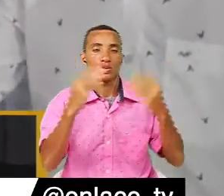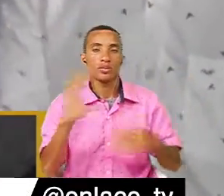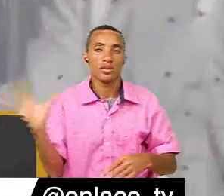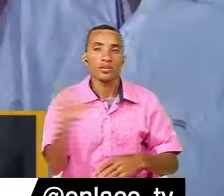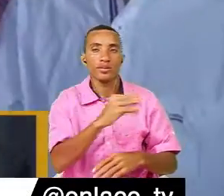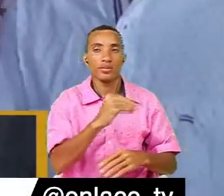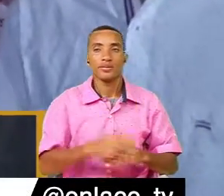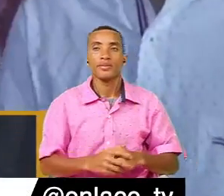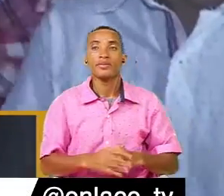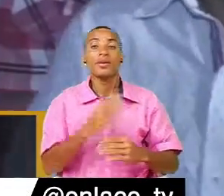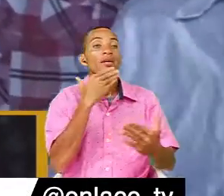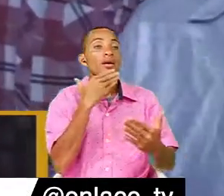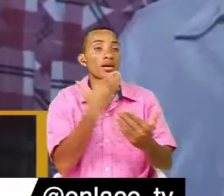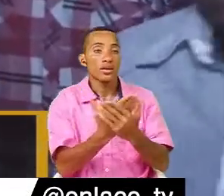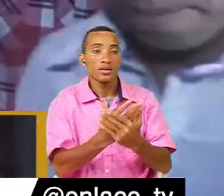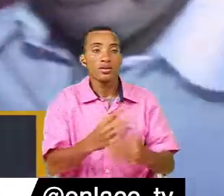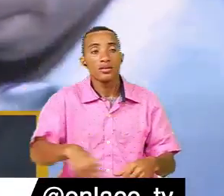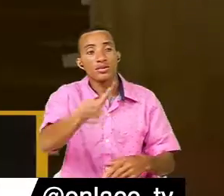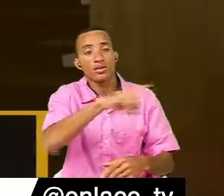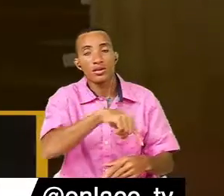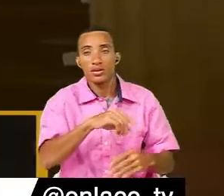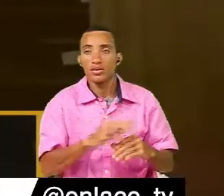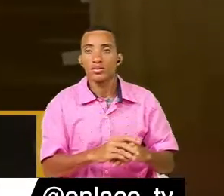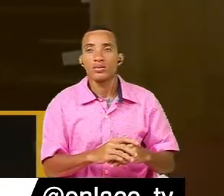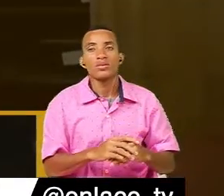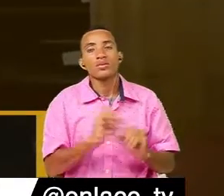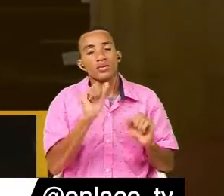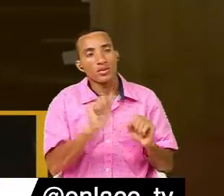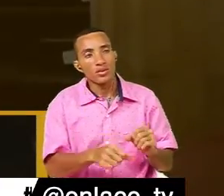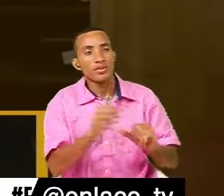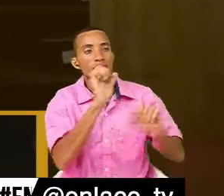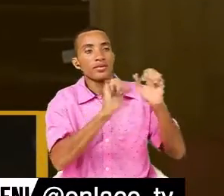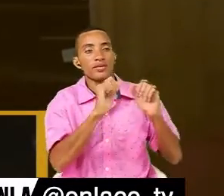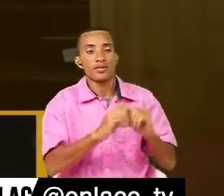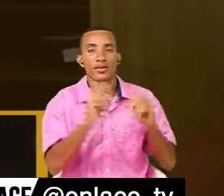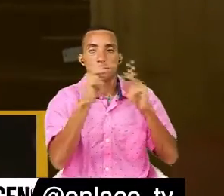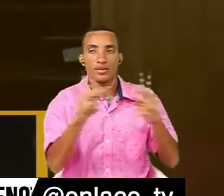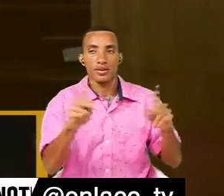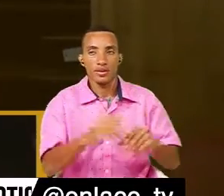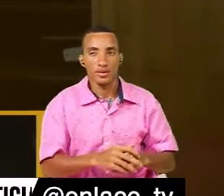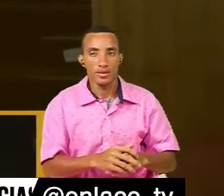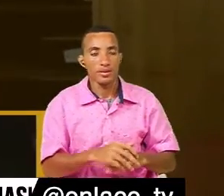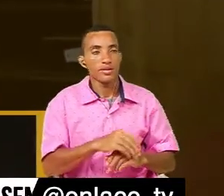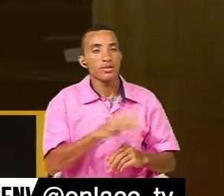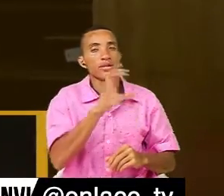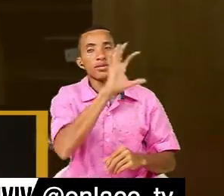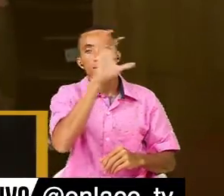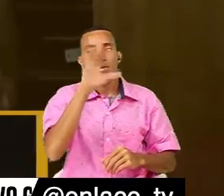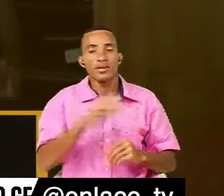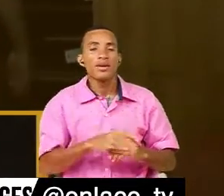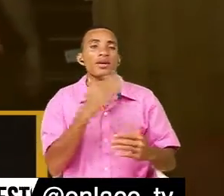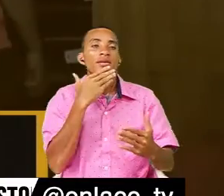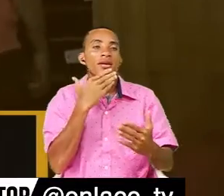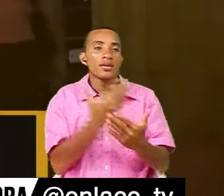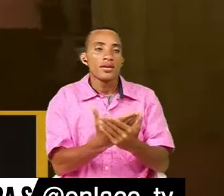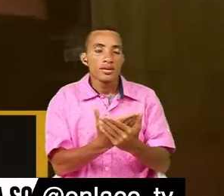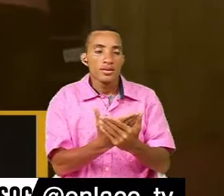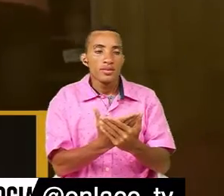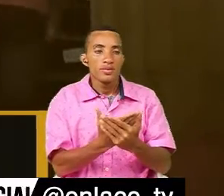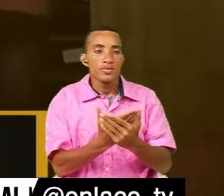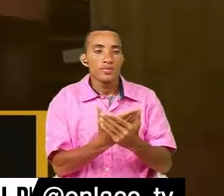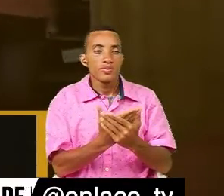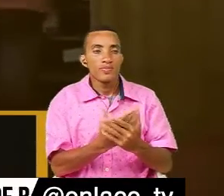que todo, muchas gracias a ellos por lo que hacen, por defender el país, y pues darle las gracias